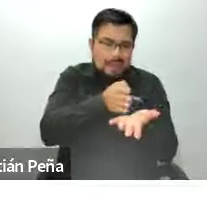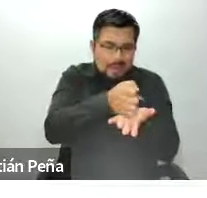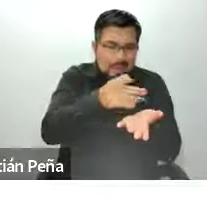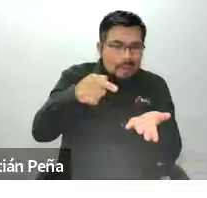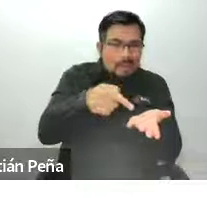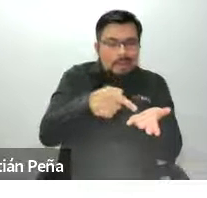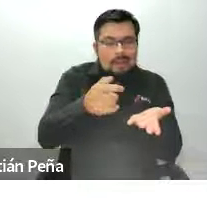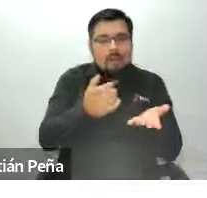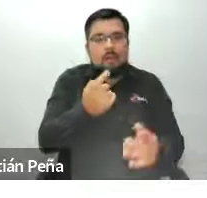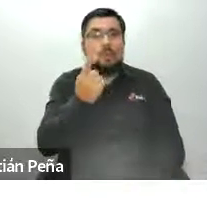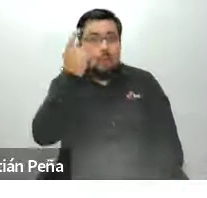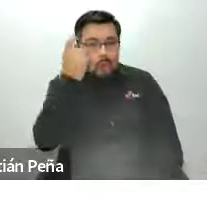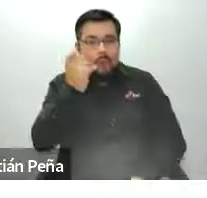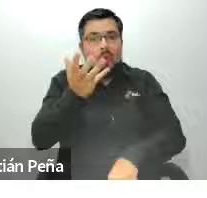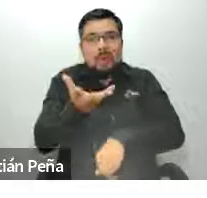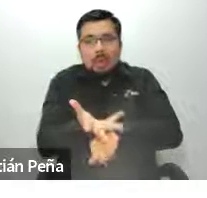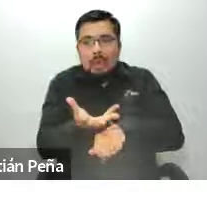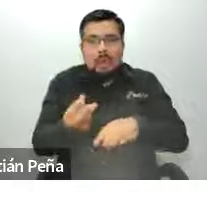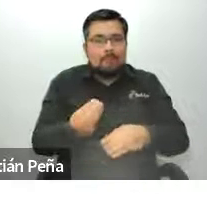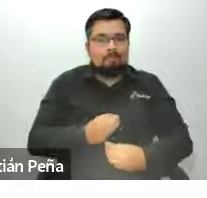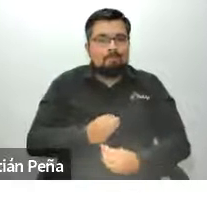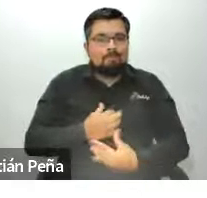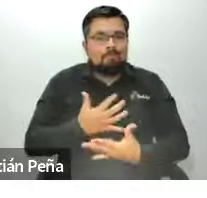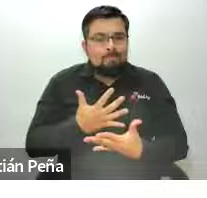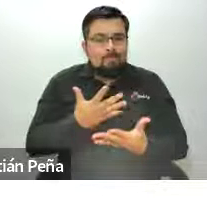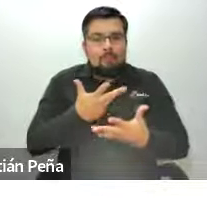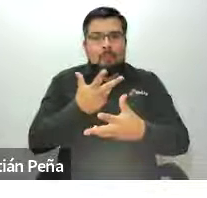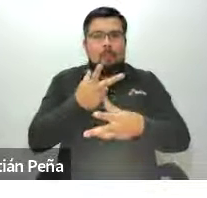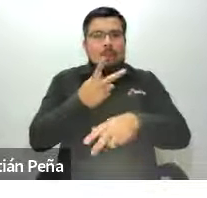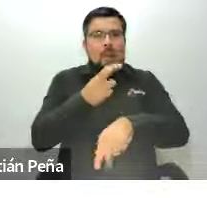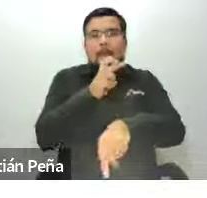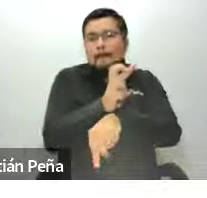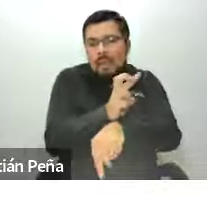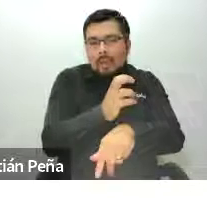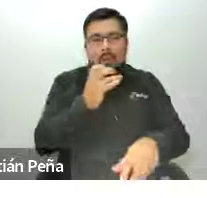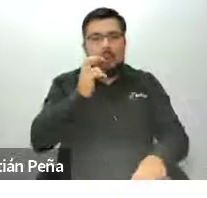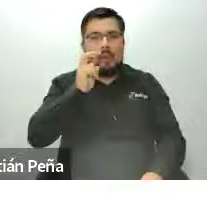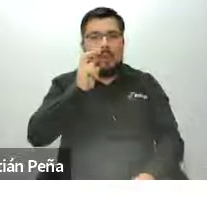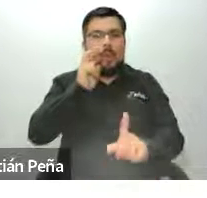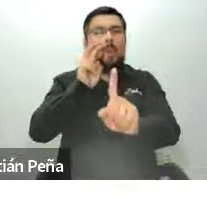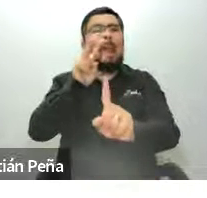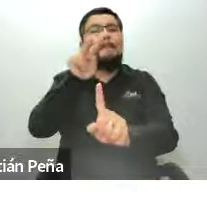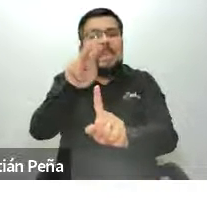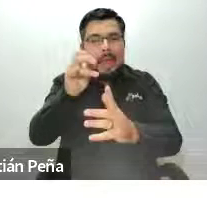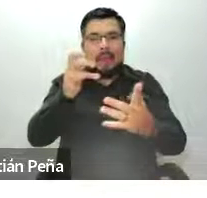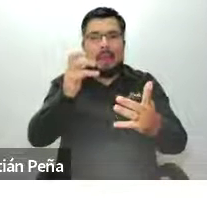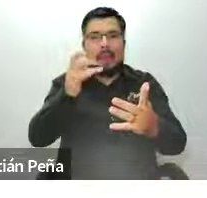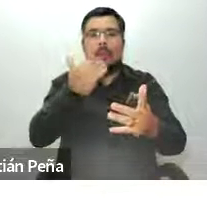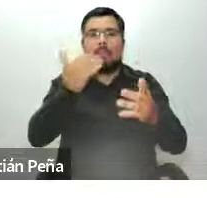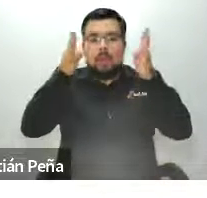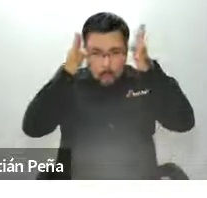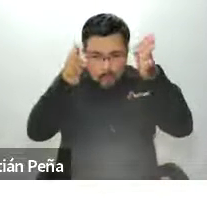una intencionalidad pedagógica, una mirada, una perspectiva y un enfoque que puede ayudarnos desde la